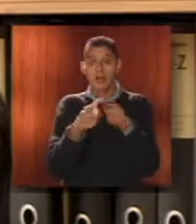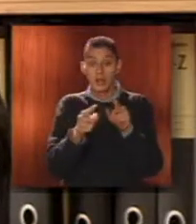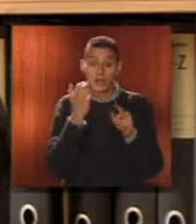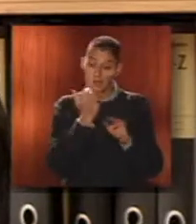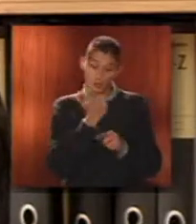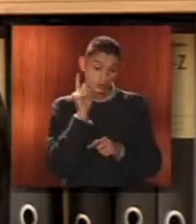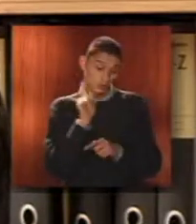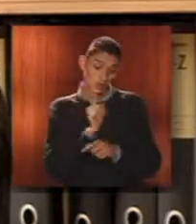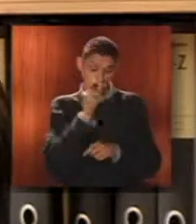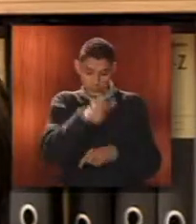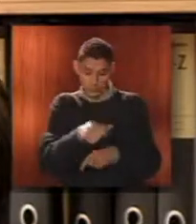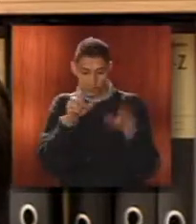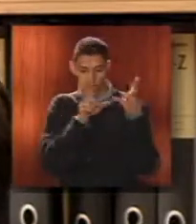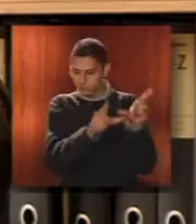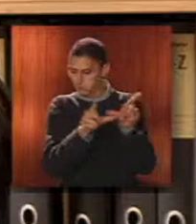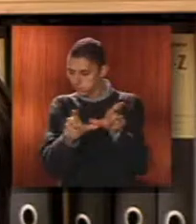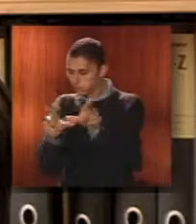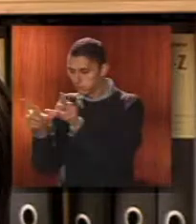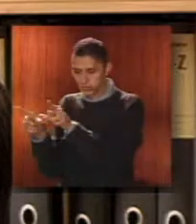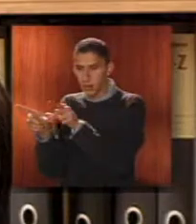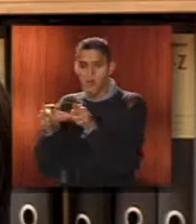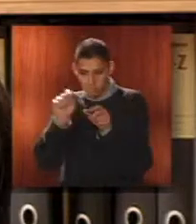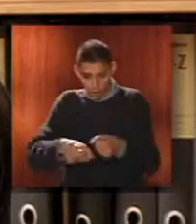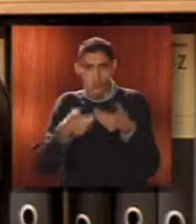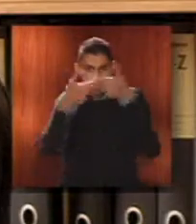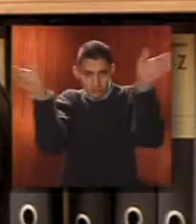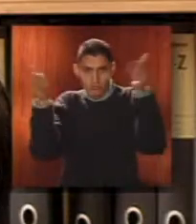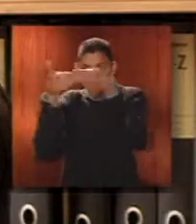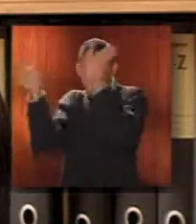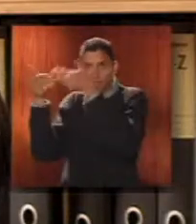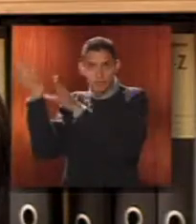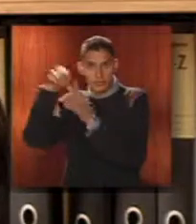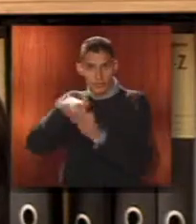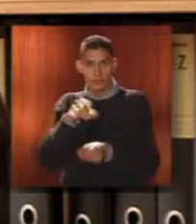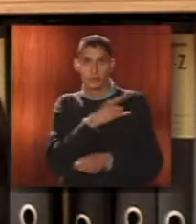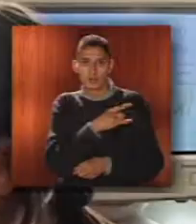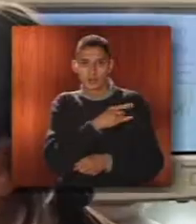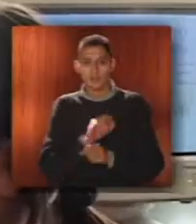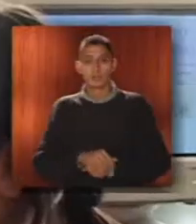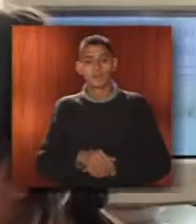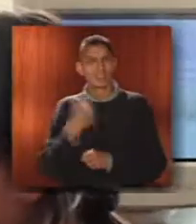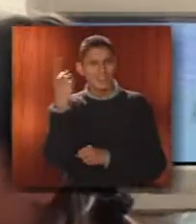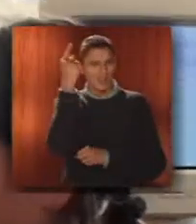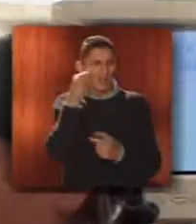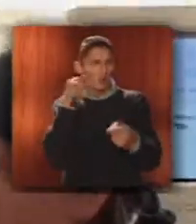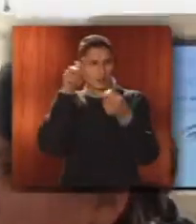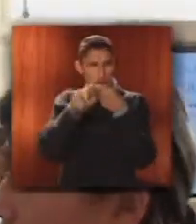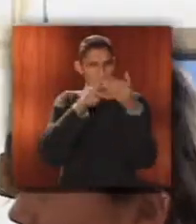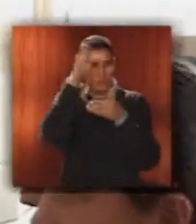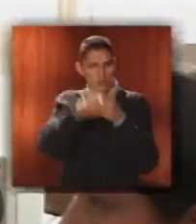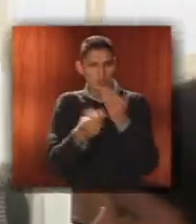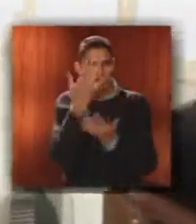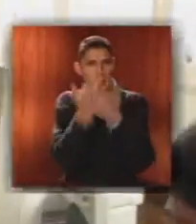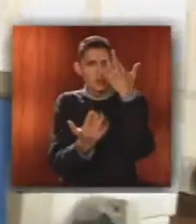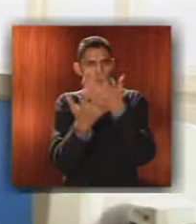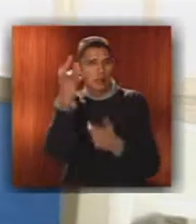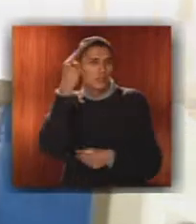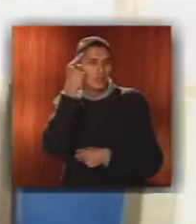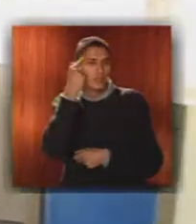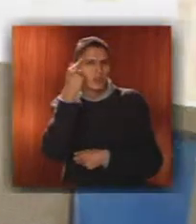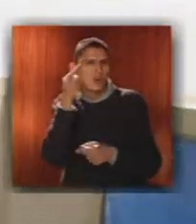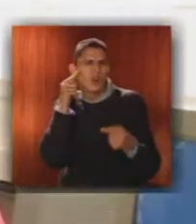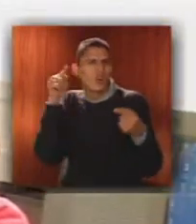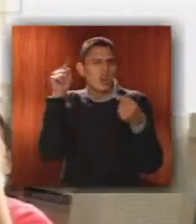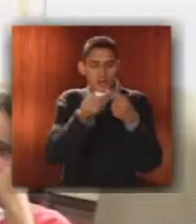que en este momento al graduar sordos, los sordos tengan posibilidades de acceso a la educación superior. A ver, el objetivo general del proyecto es